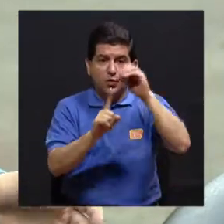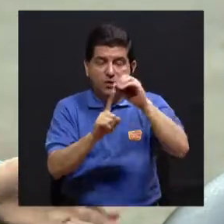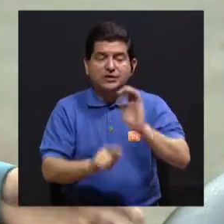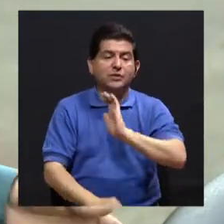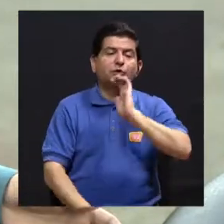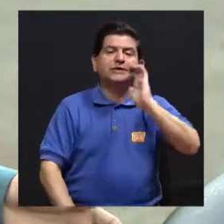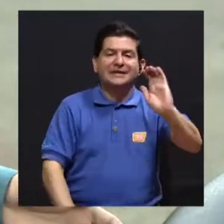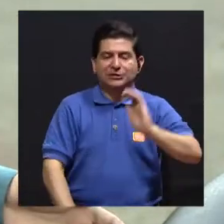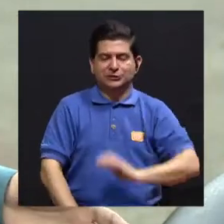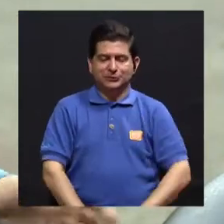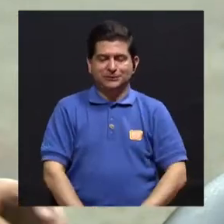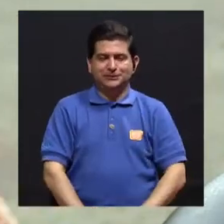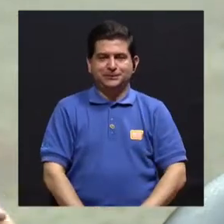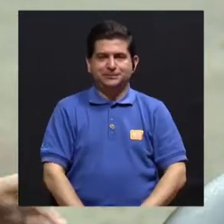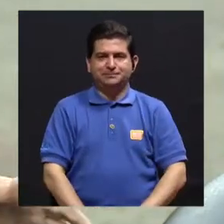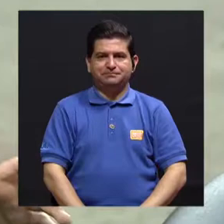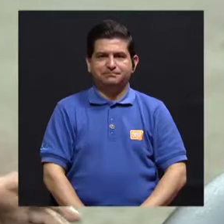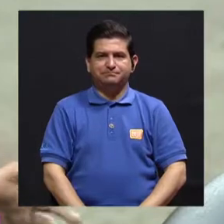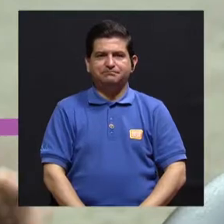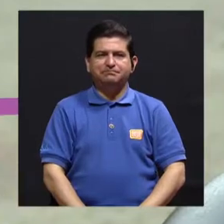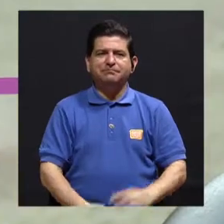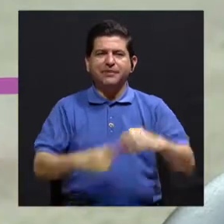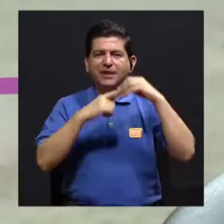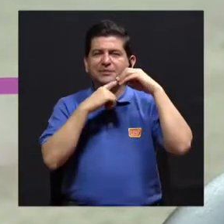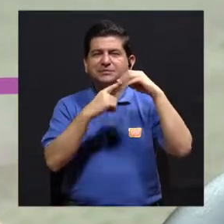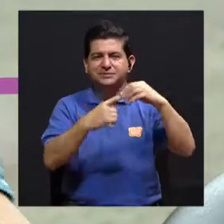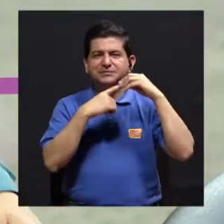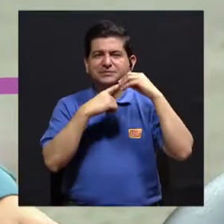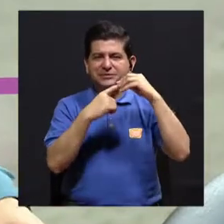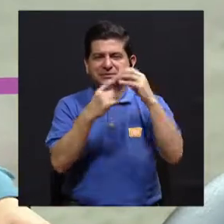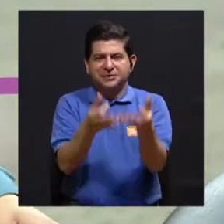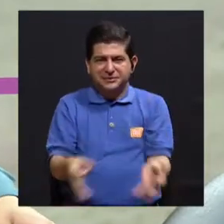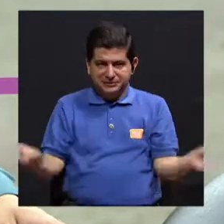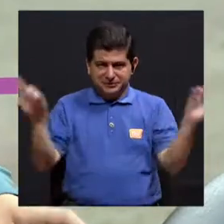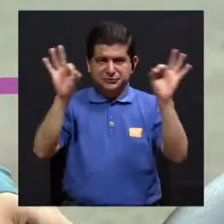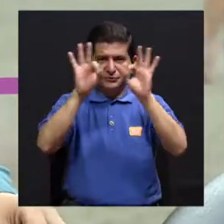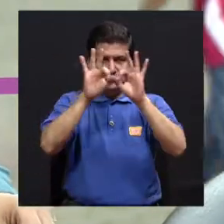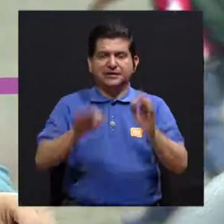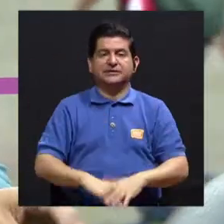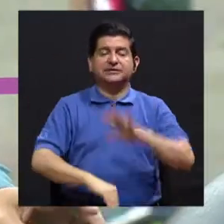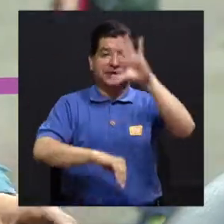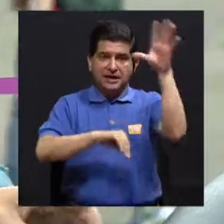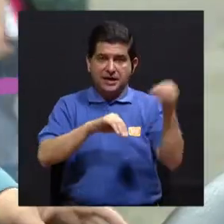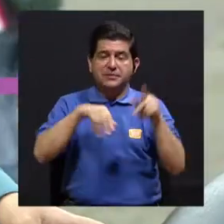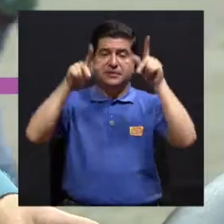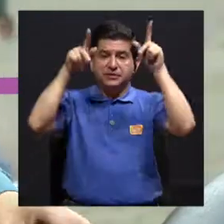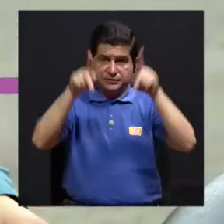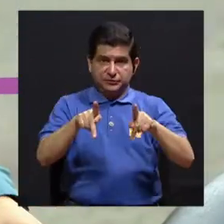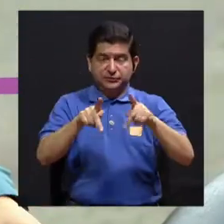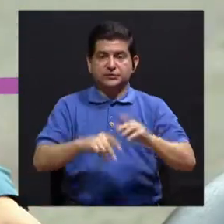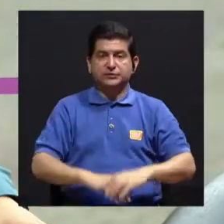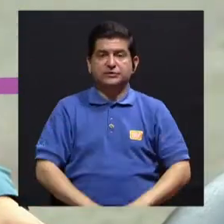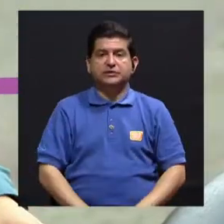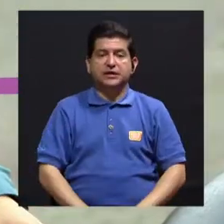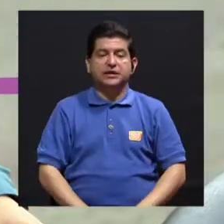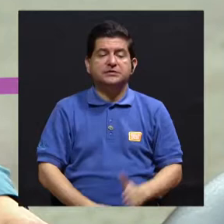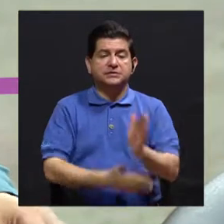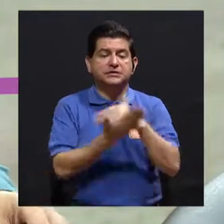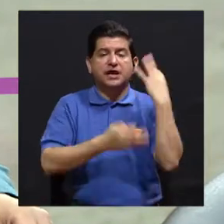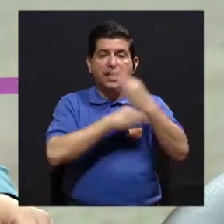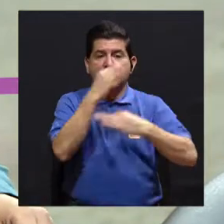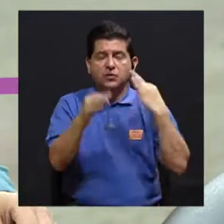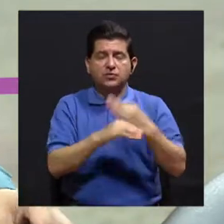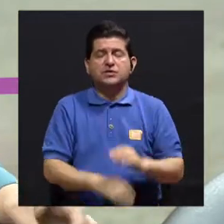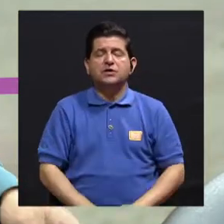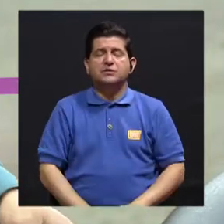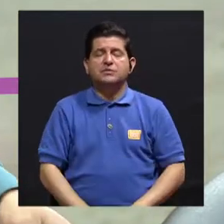¿verdad?, que serían los niños, en su mayor importancia, ¿verdad? Además, las personas que están con